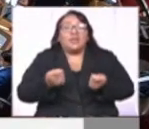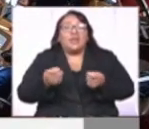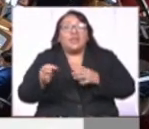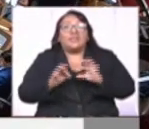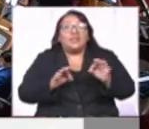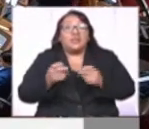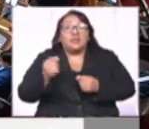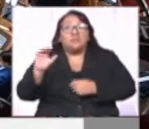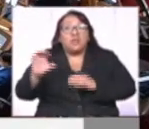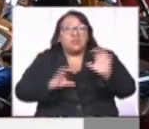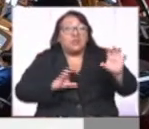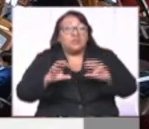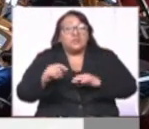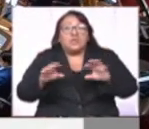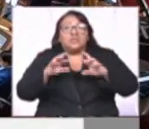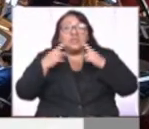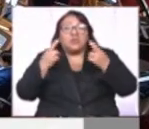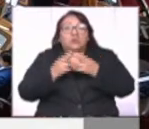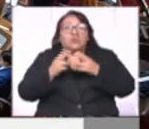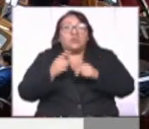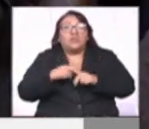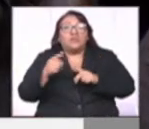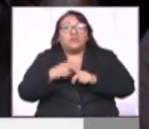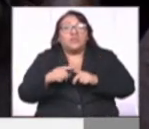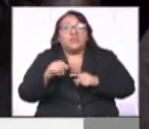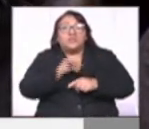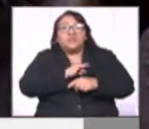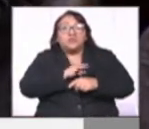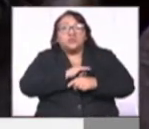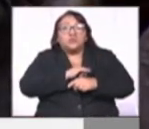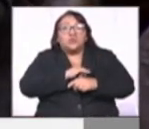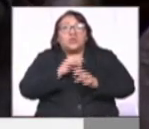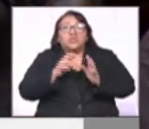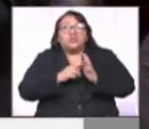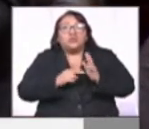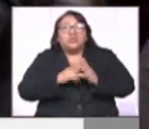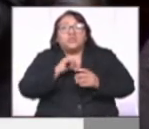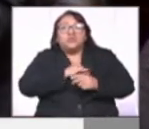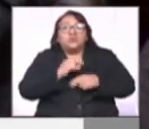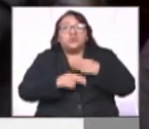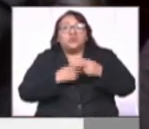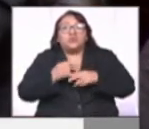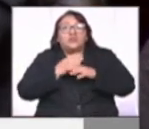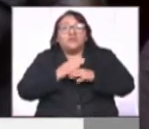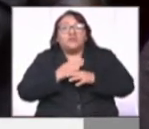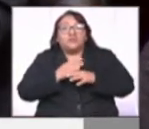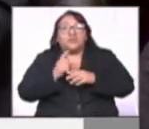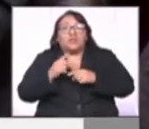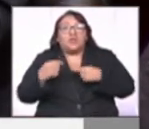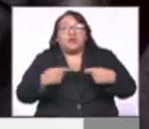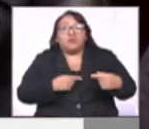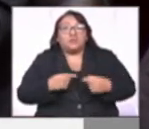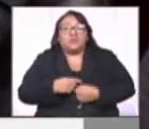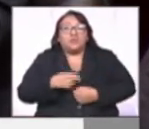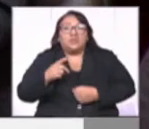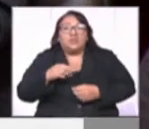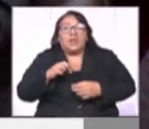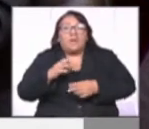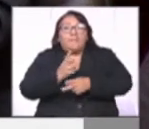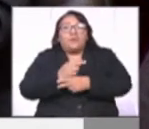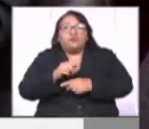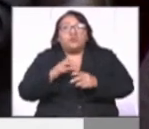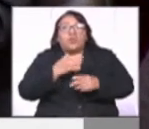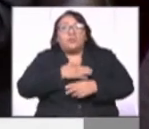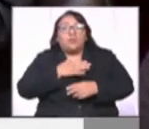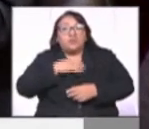y la realización de sesiones de los diferentes órganos resolutivos del Instituto Nacional de Defensa de la Competencia y de la Producción de la